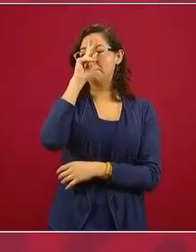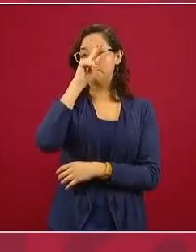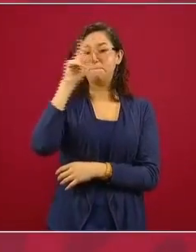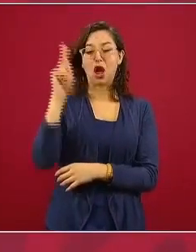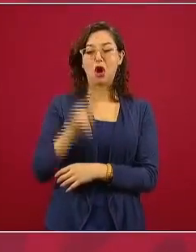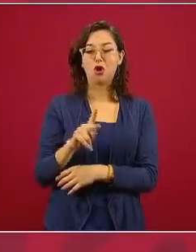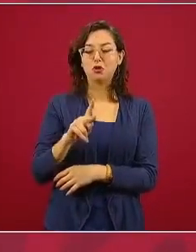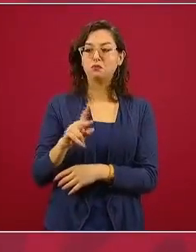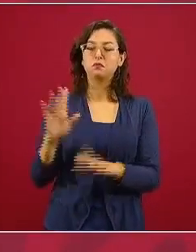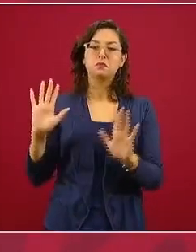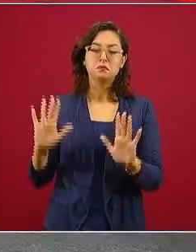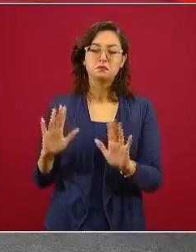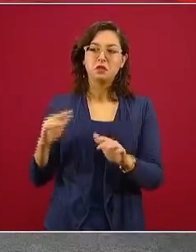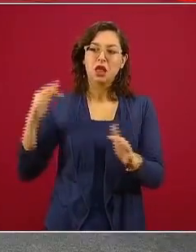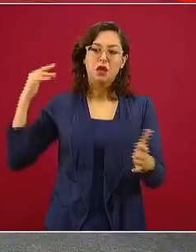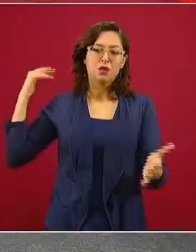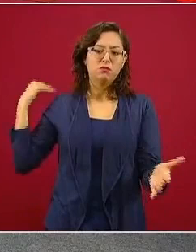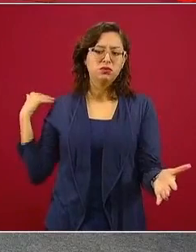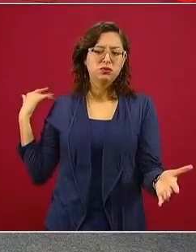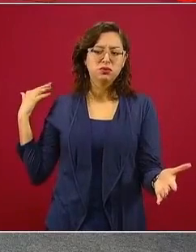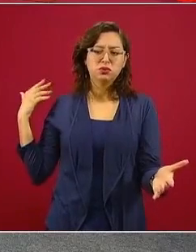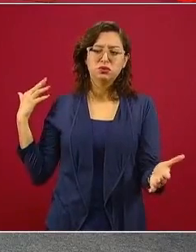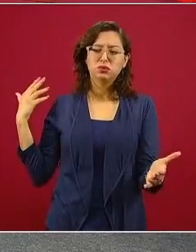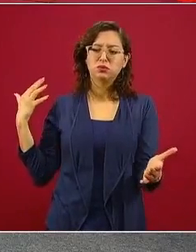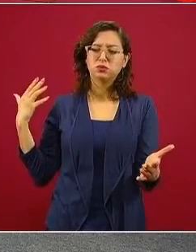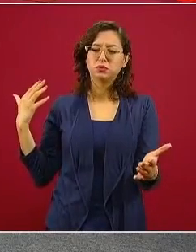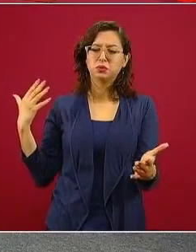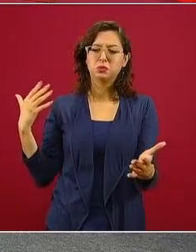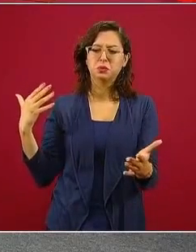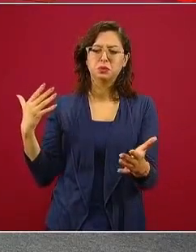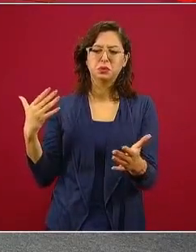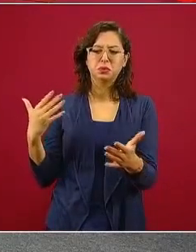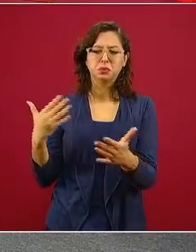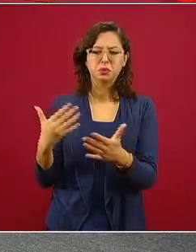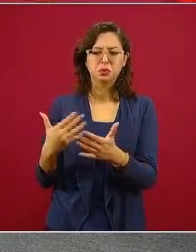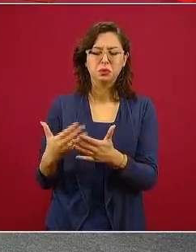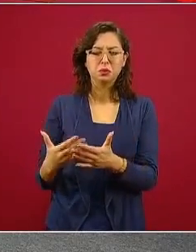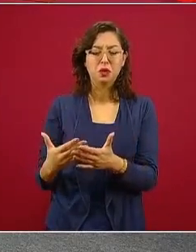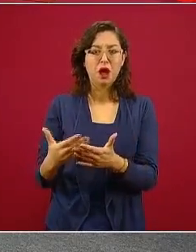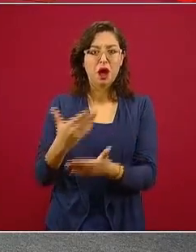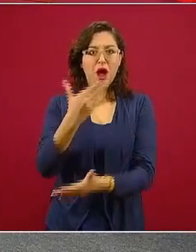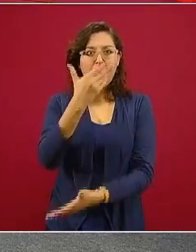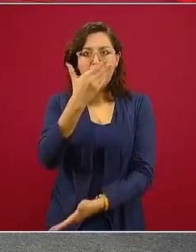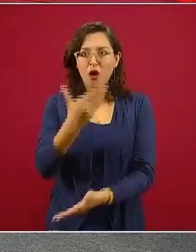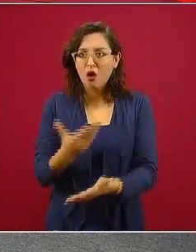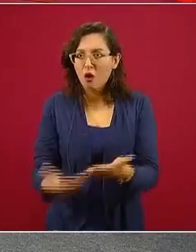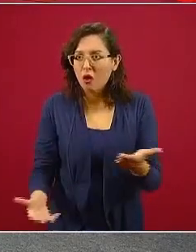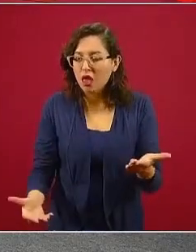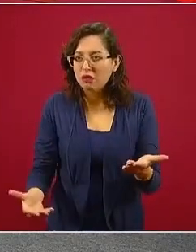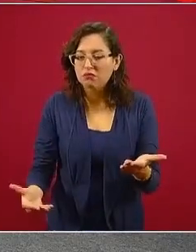una situación económica tan grave en el mundo.